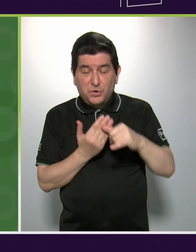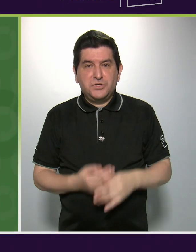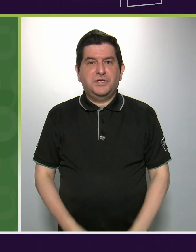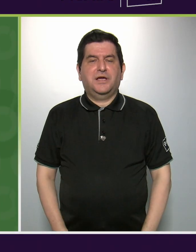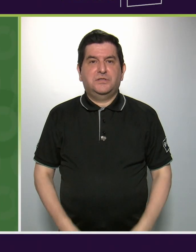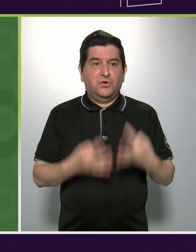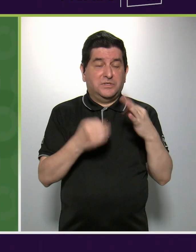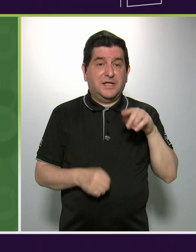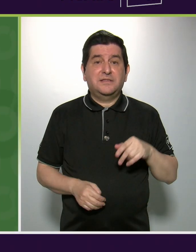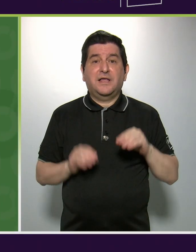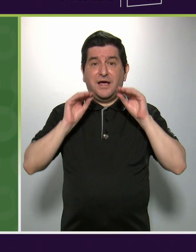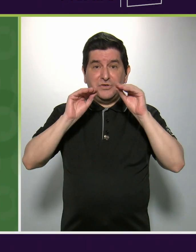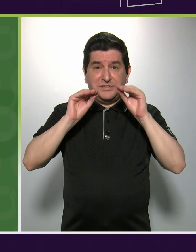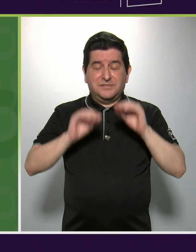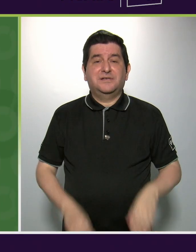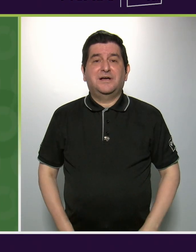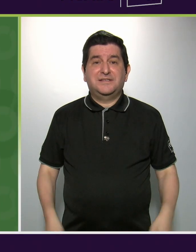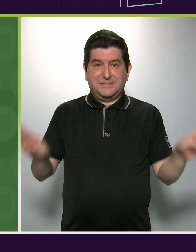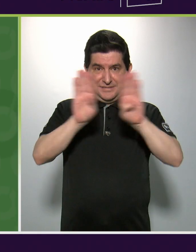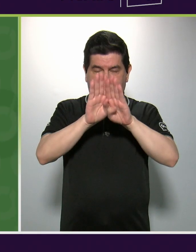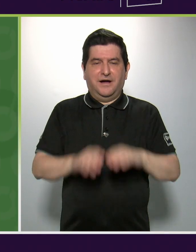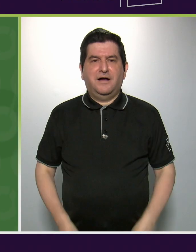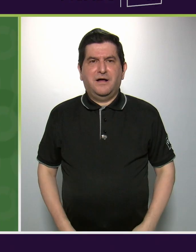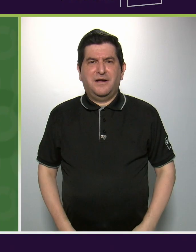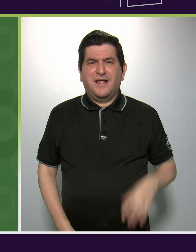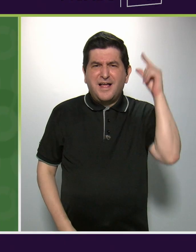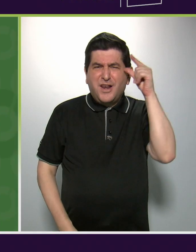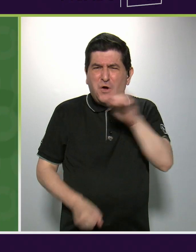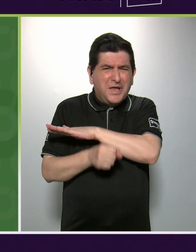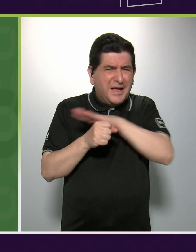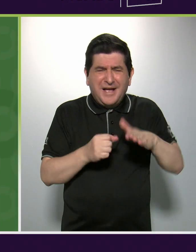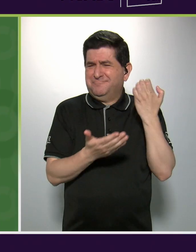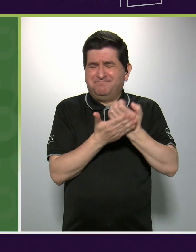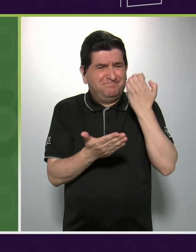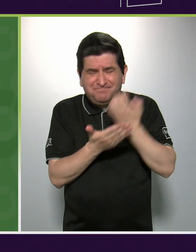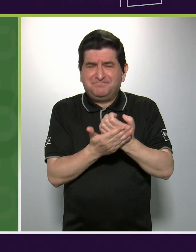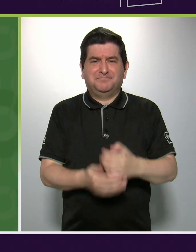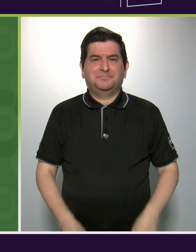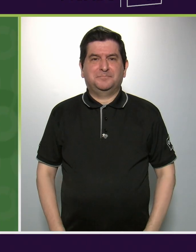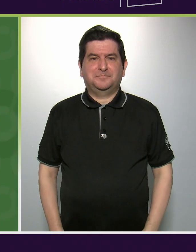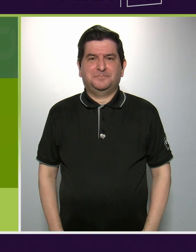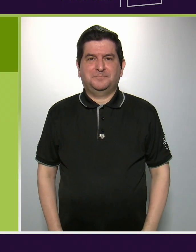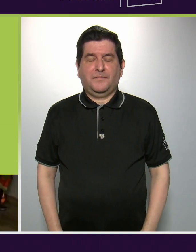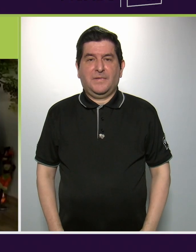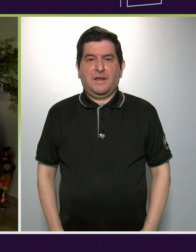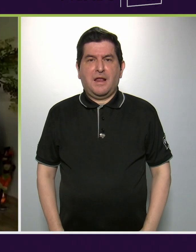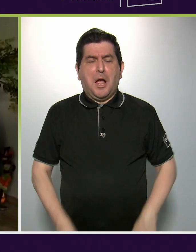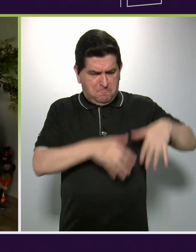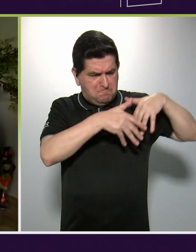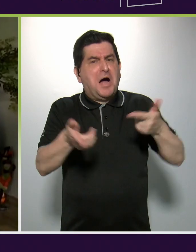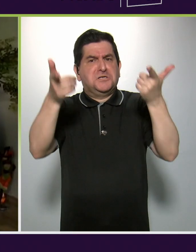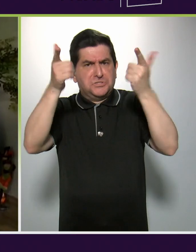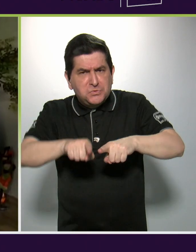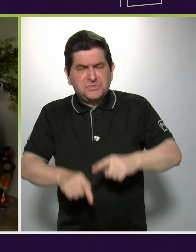económica, ¿no? Y que también generó que hubiesen marchas, movimientos, ¿no? En temas de educación, a